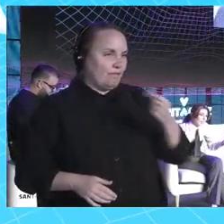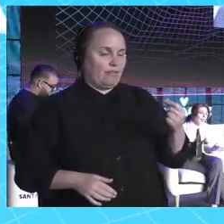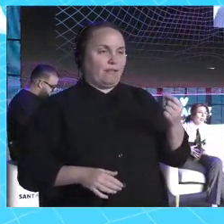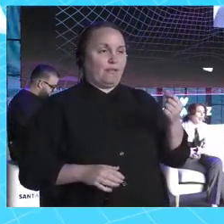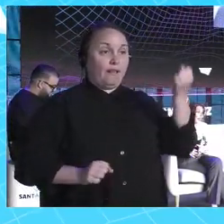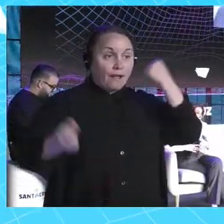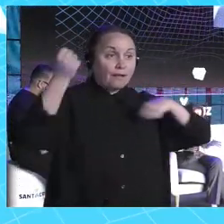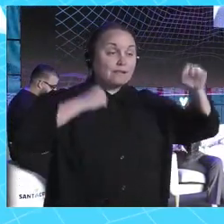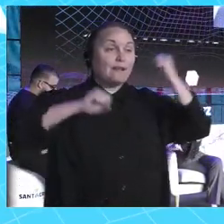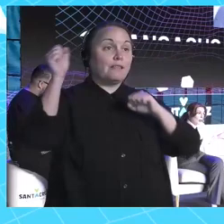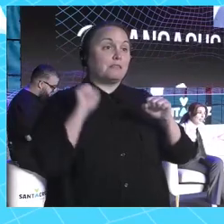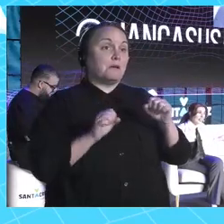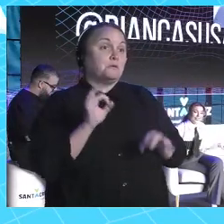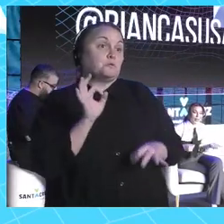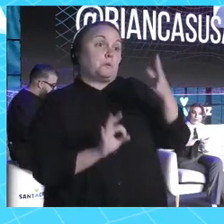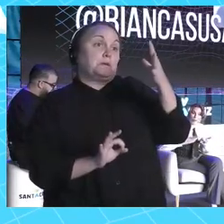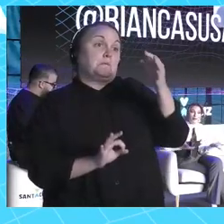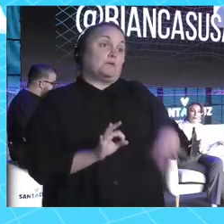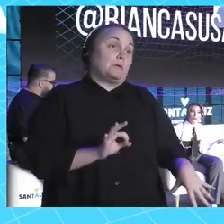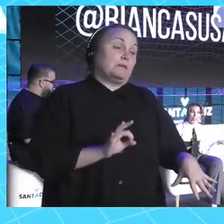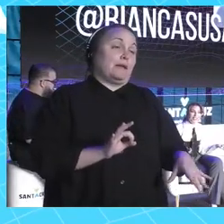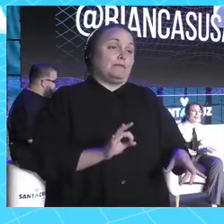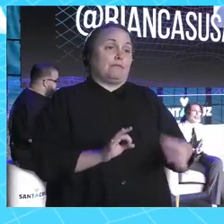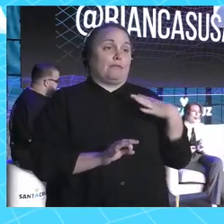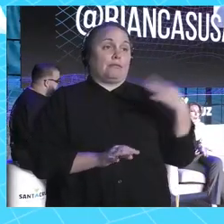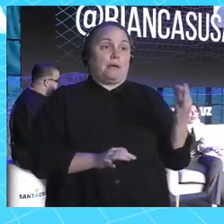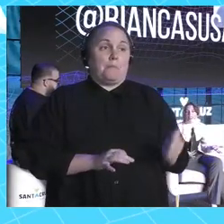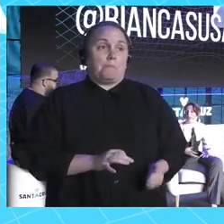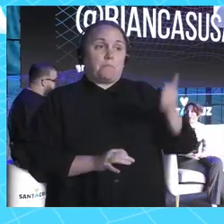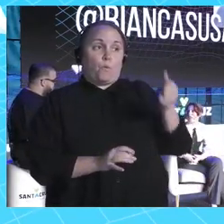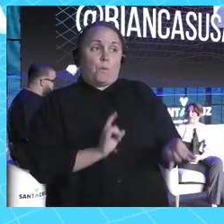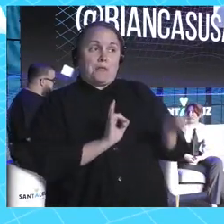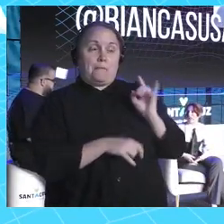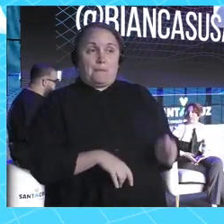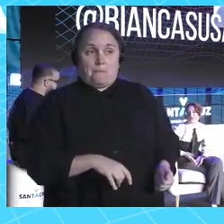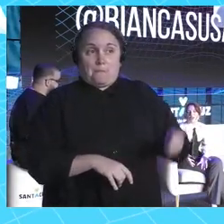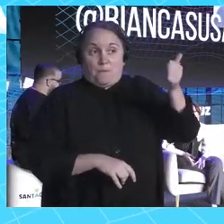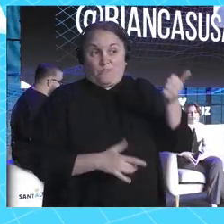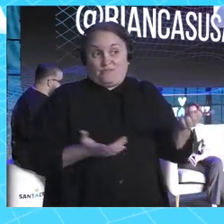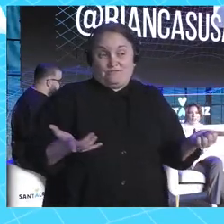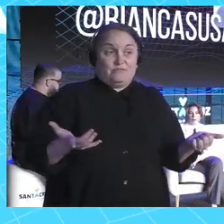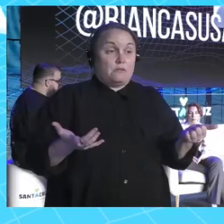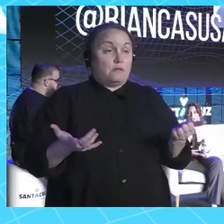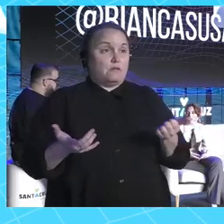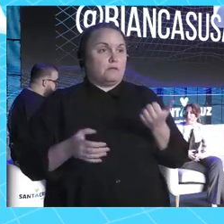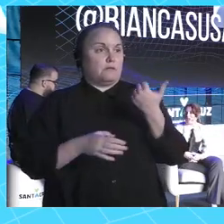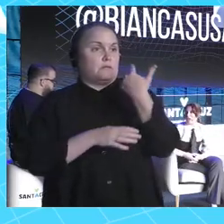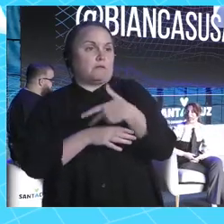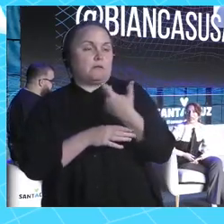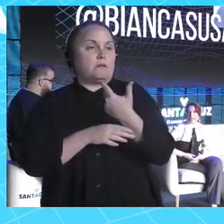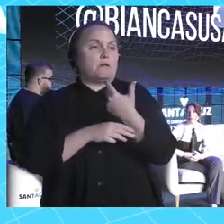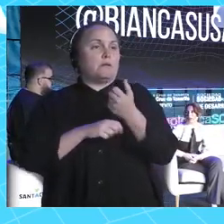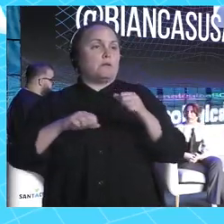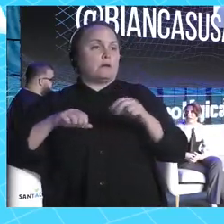suerte por desgracia te llamo muy pocas veces el teléfono Suena muy poco entonces compaginarlo con con la creación de contenido es en mi caso